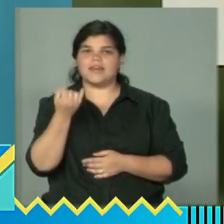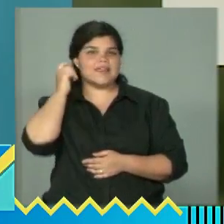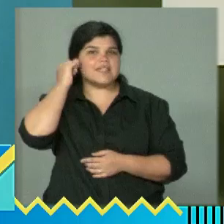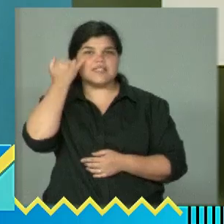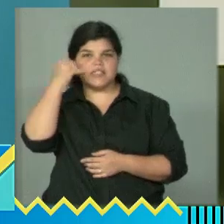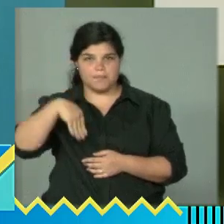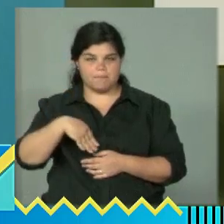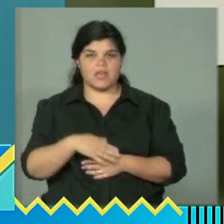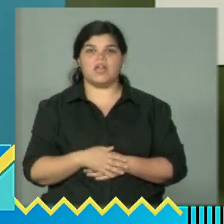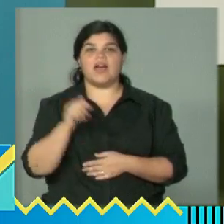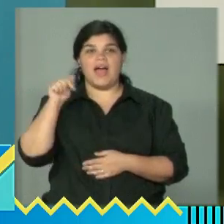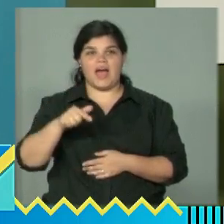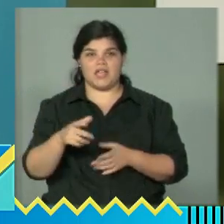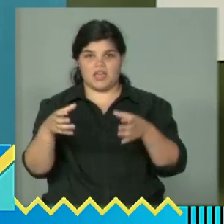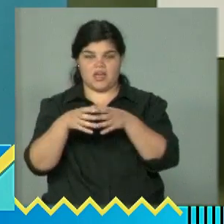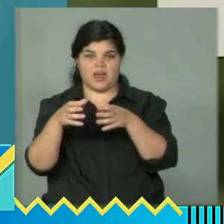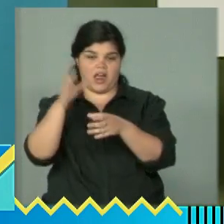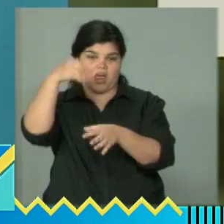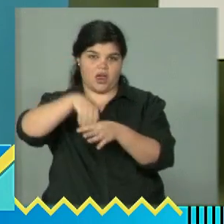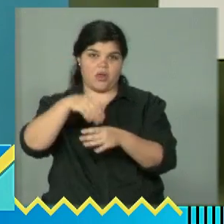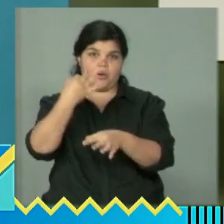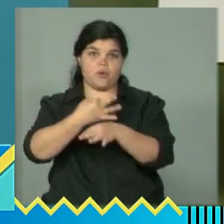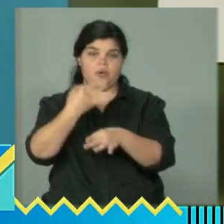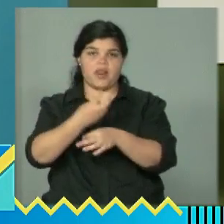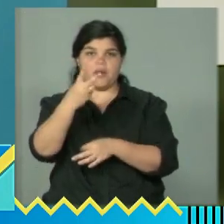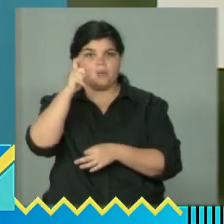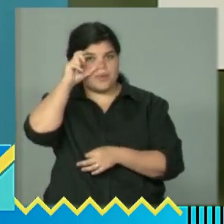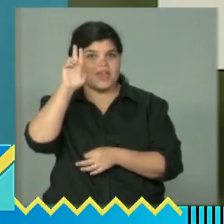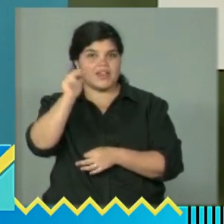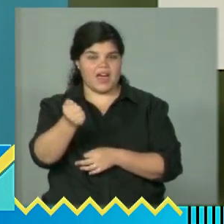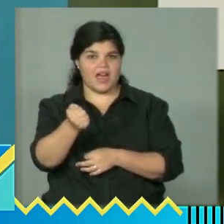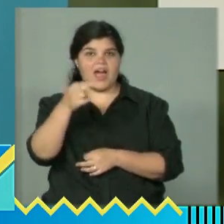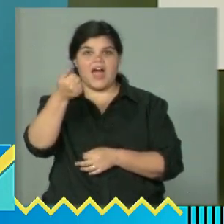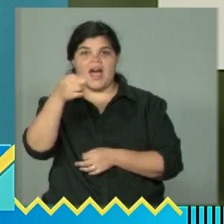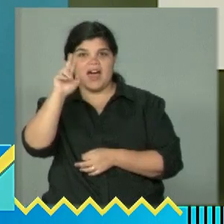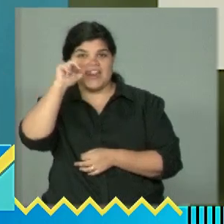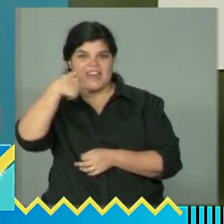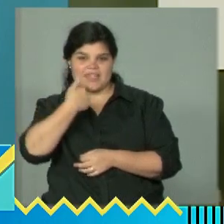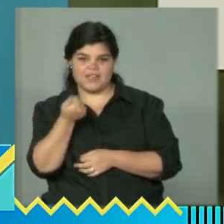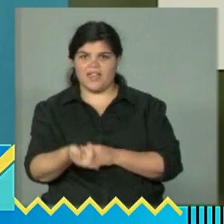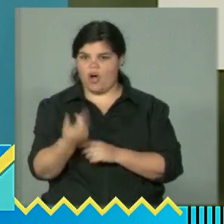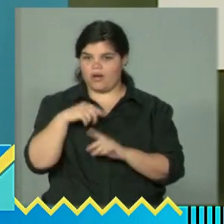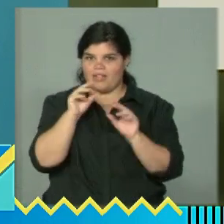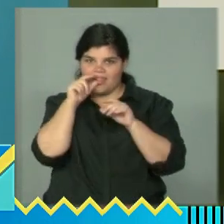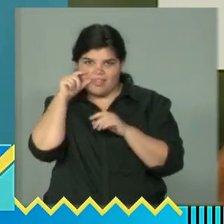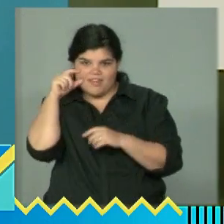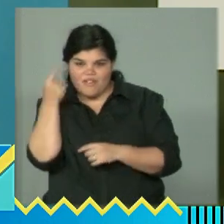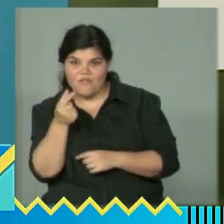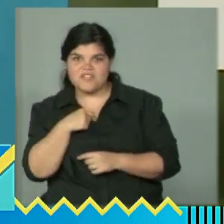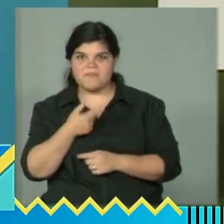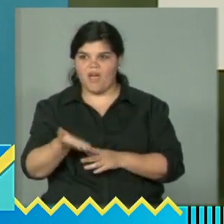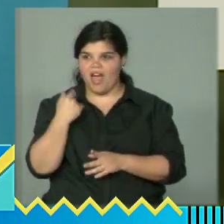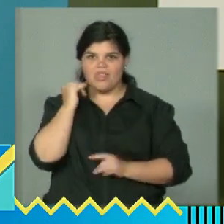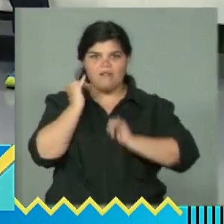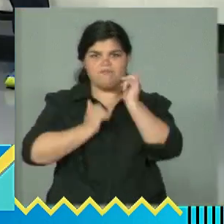quinto grado de la Escuela del Carmen Berarenas. Y ahora están un poquito inhibidos, pero estaban hasta recién con unas ganas de hablar